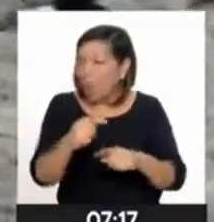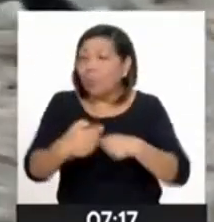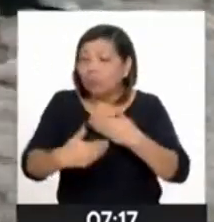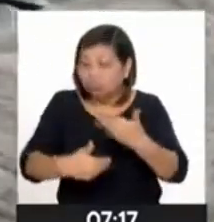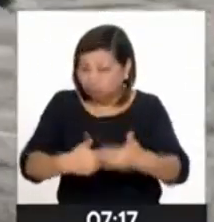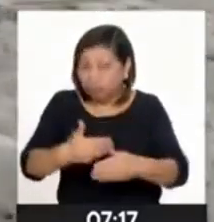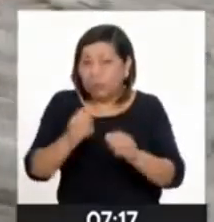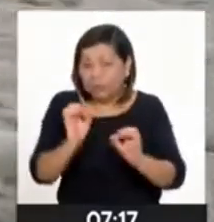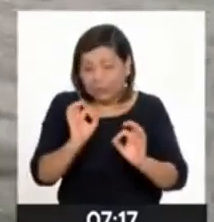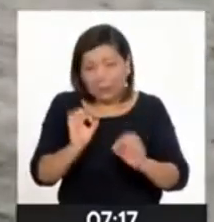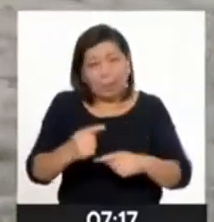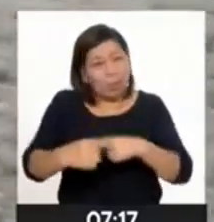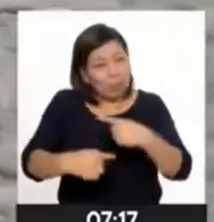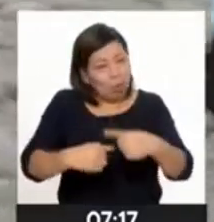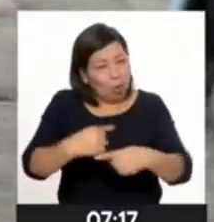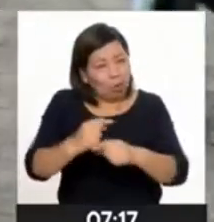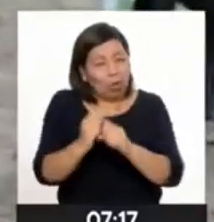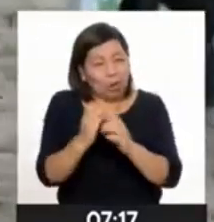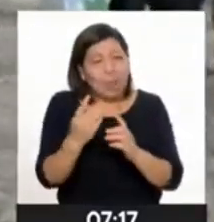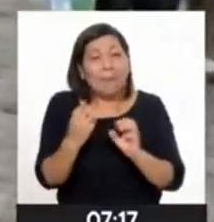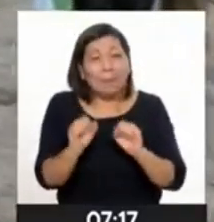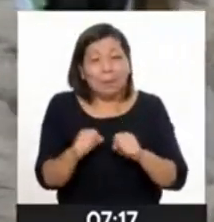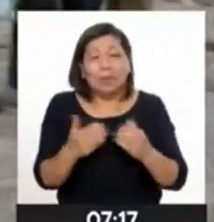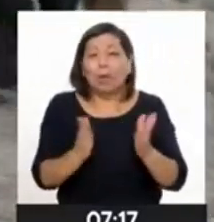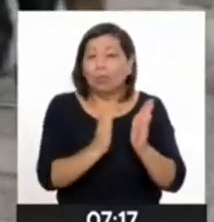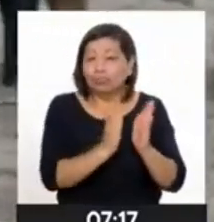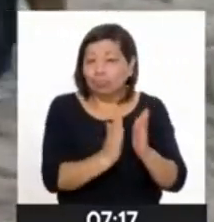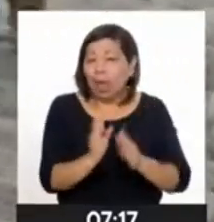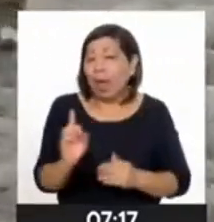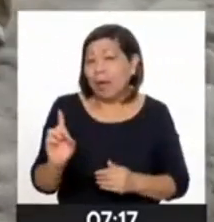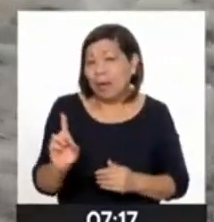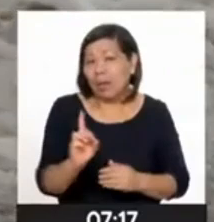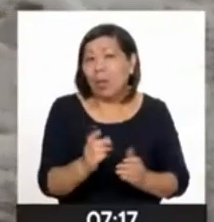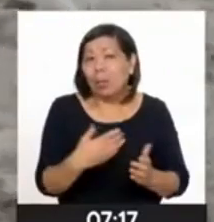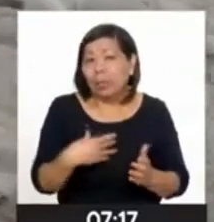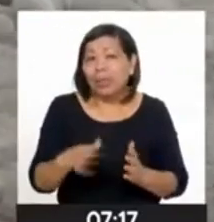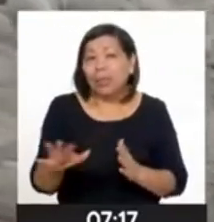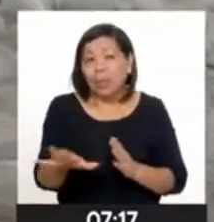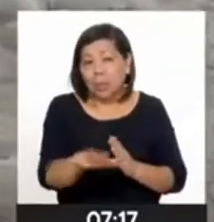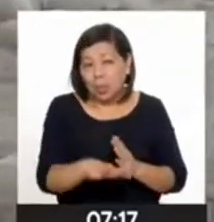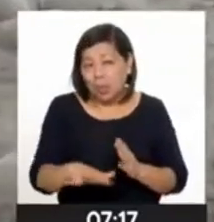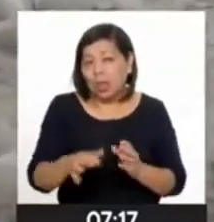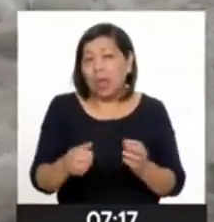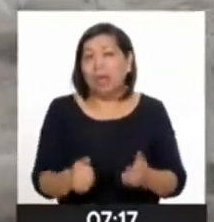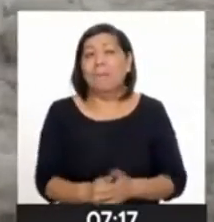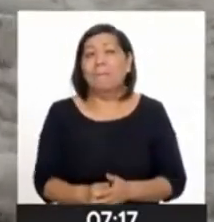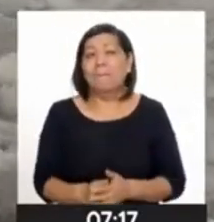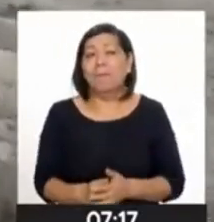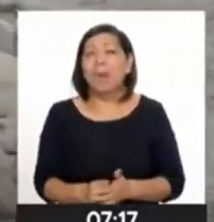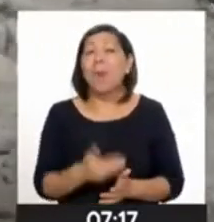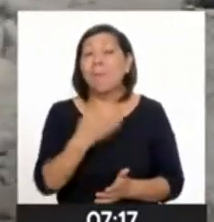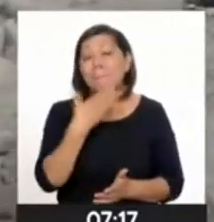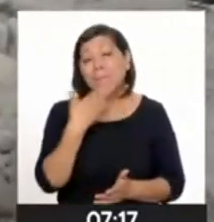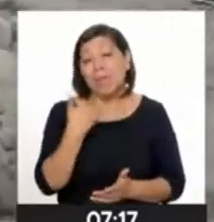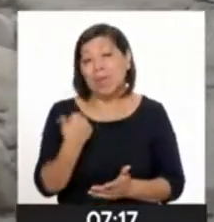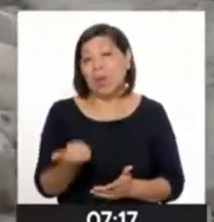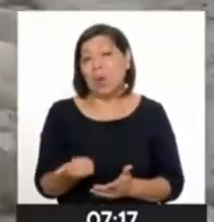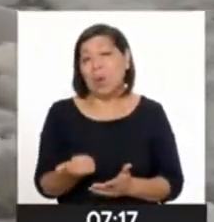coordinación con las autoridades para que cada uno pueda limpiar su sector. Eso sería lo